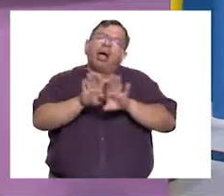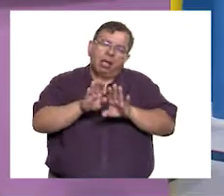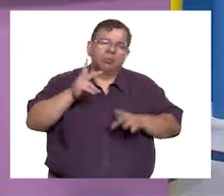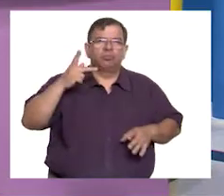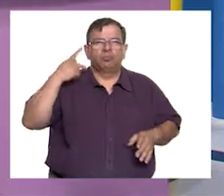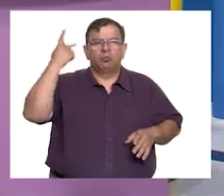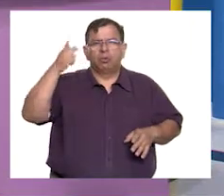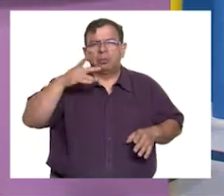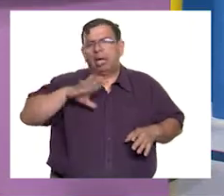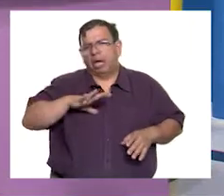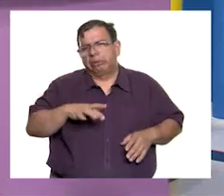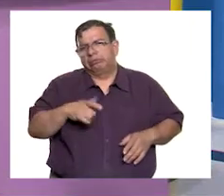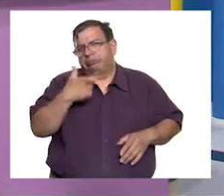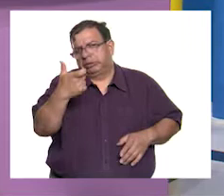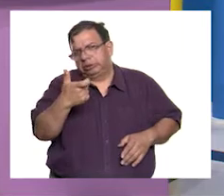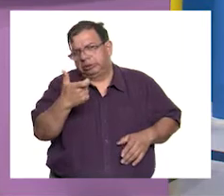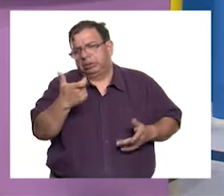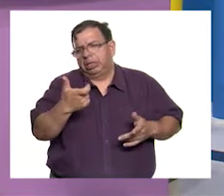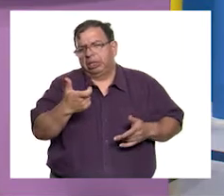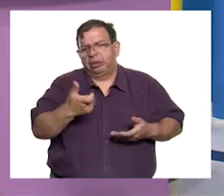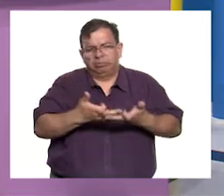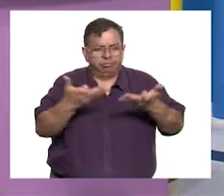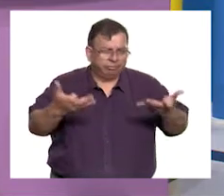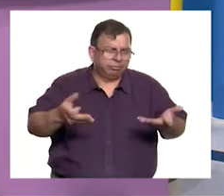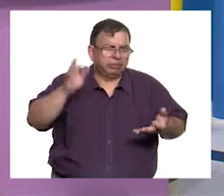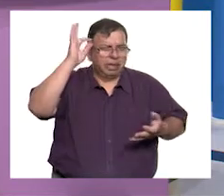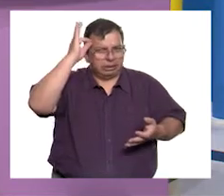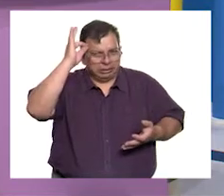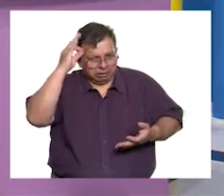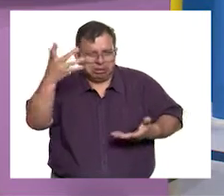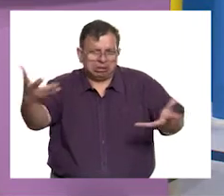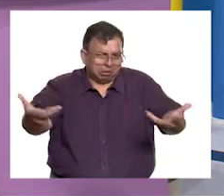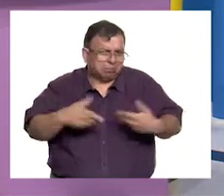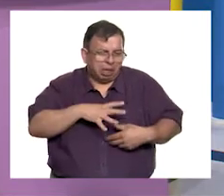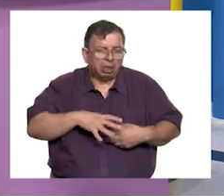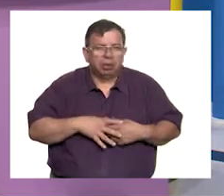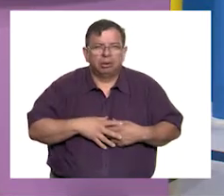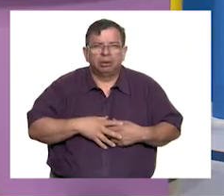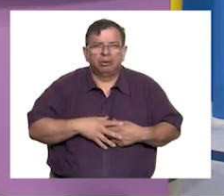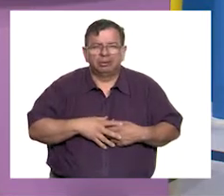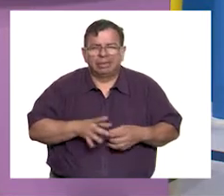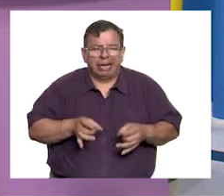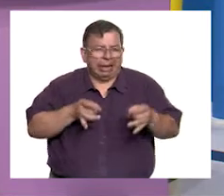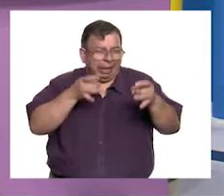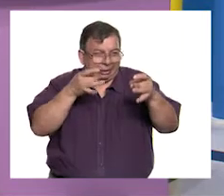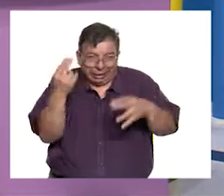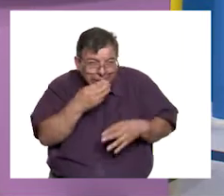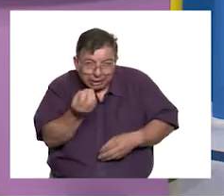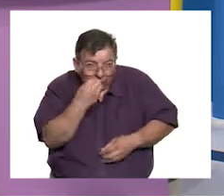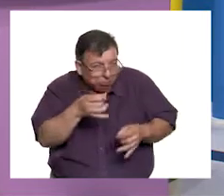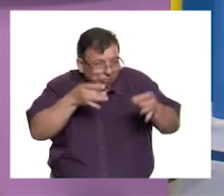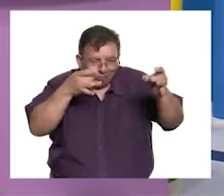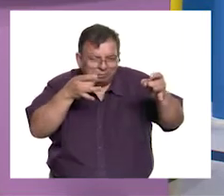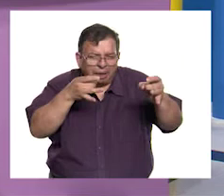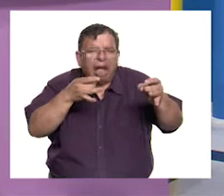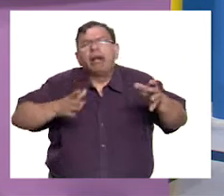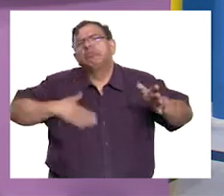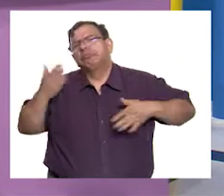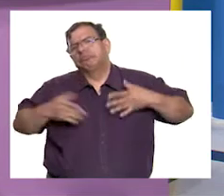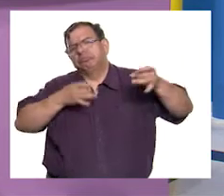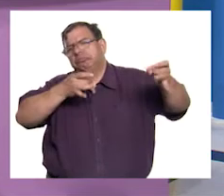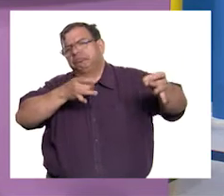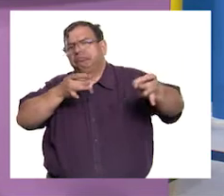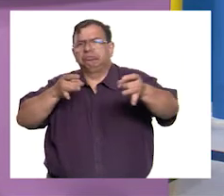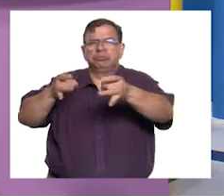príncipe, tiene dinero, posesiones y criados. Entonces, no caza por necesidad, sino por diversión, ¿no?